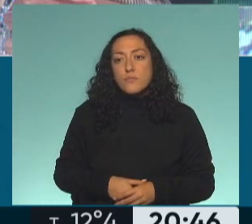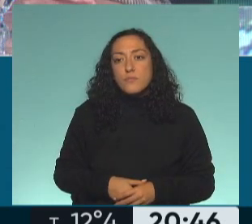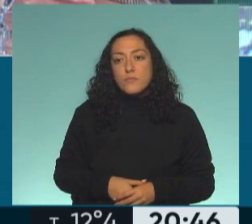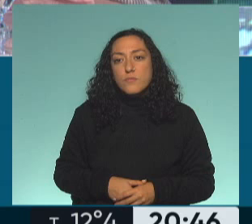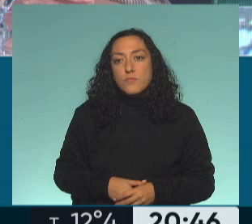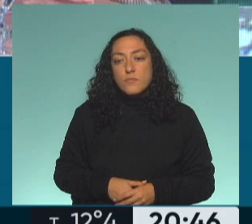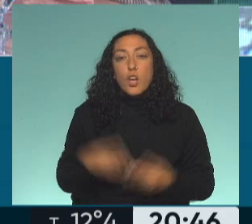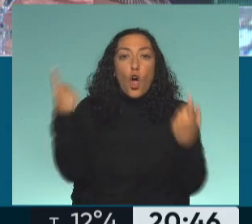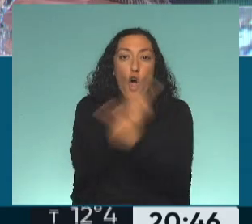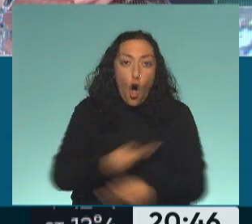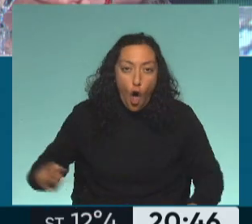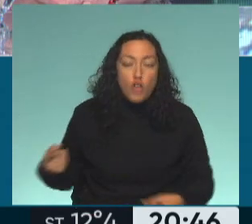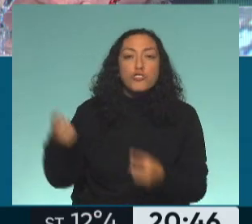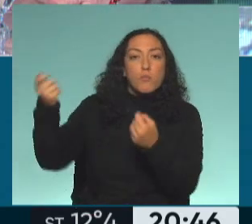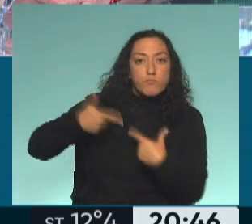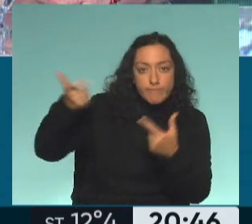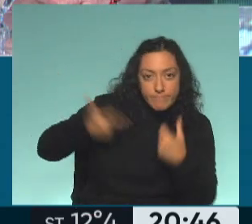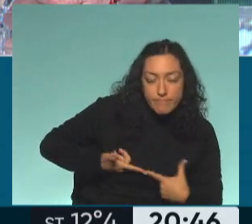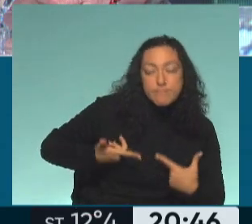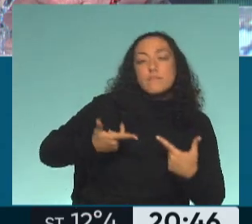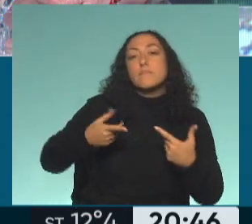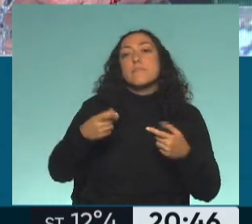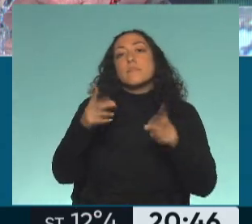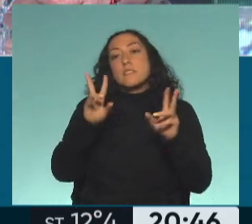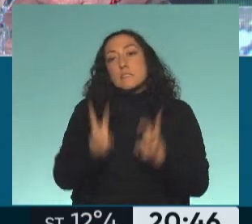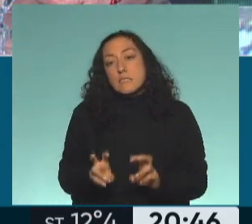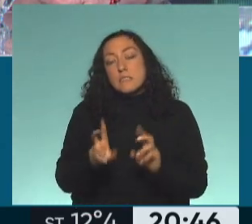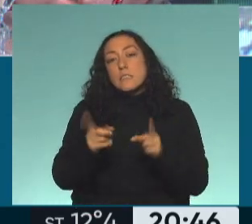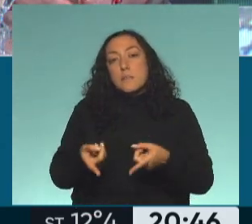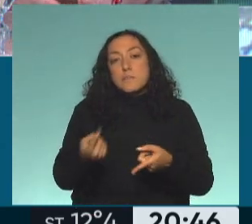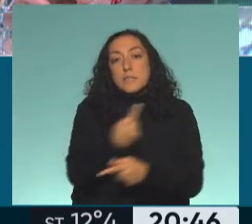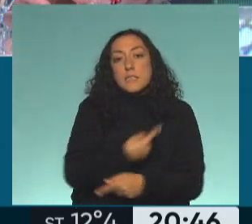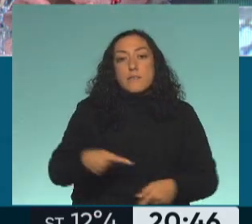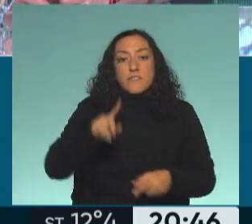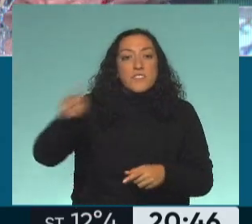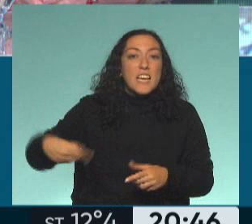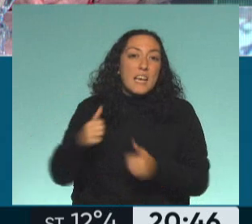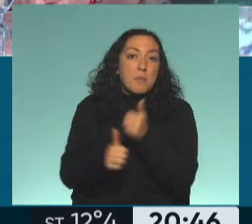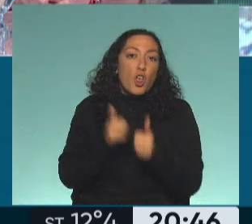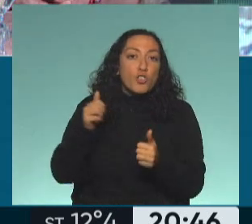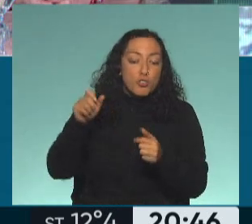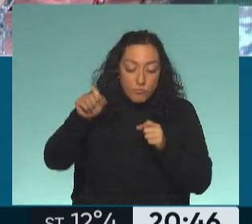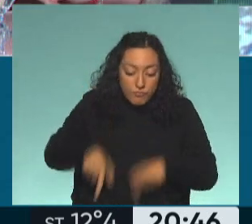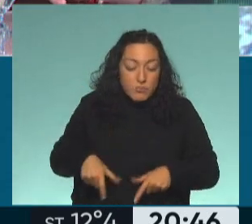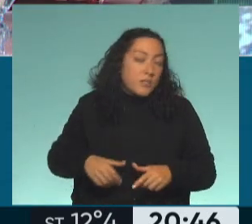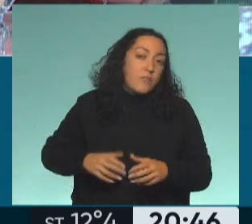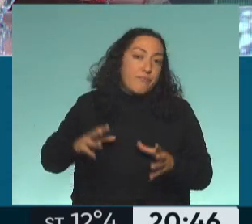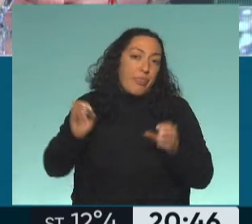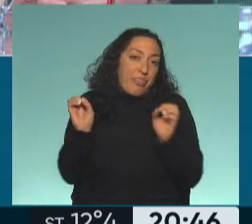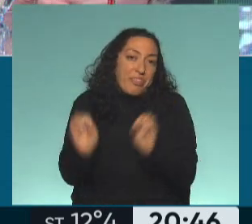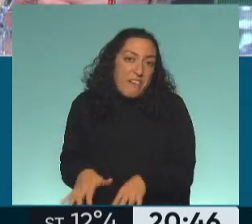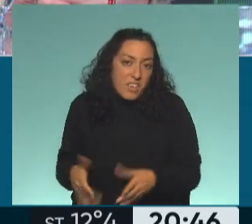de insumos y de aspectos que debilitan la producción local. Yo creo